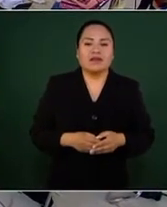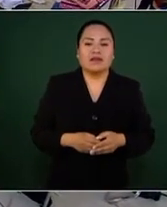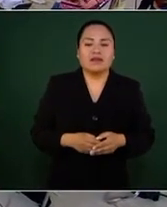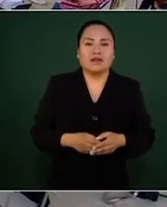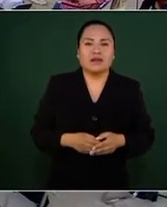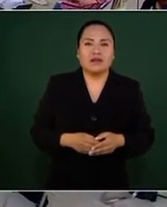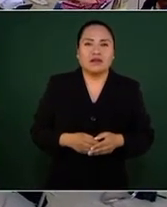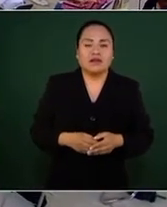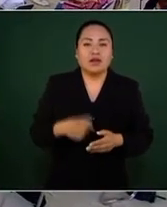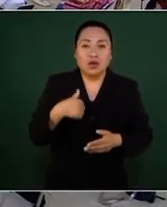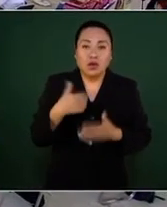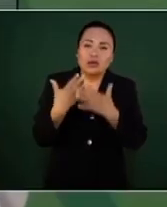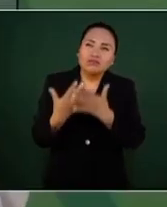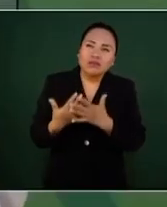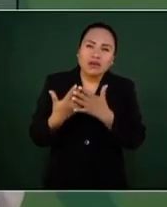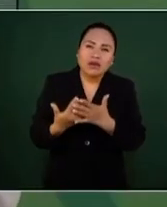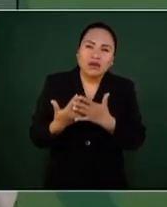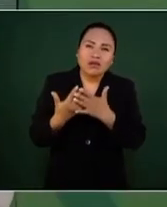esperando tiempo